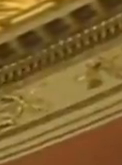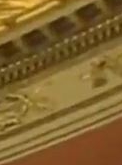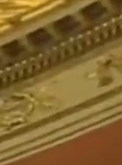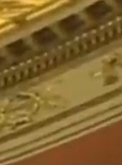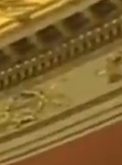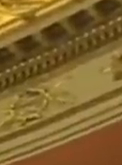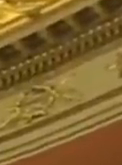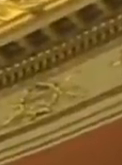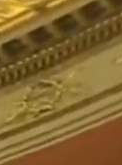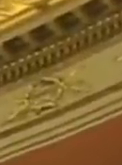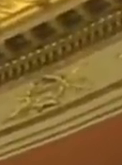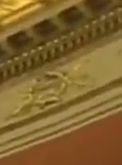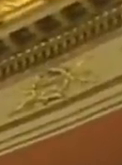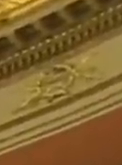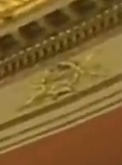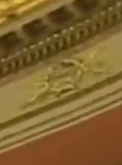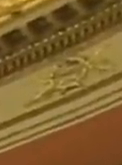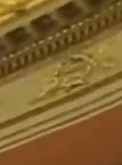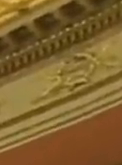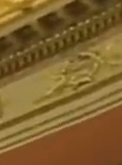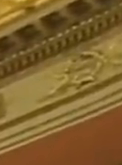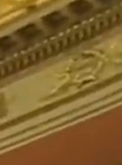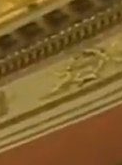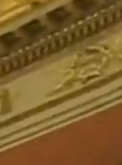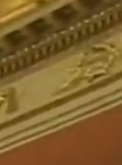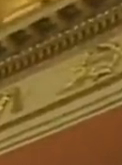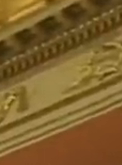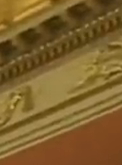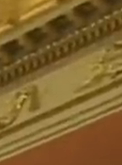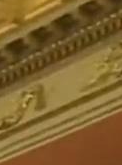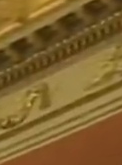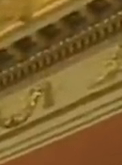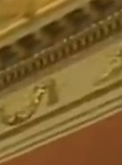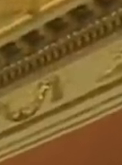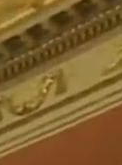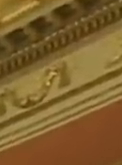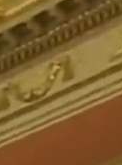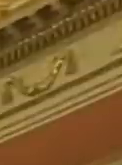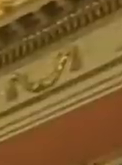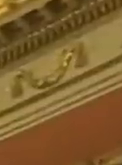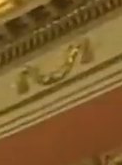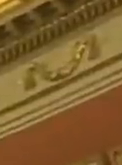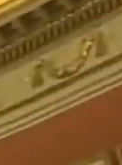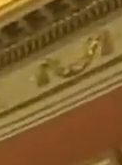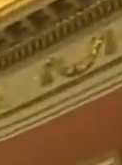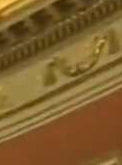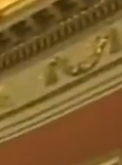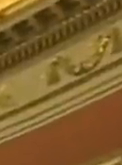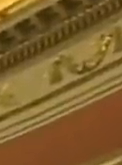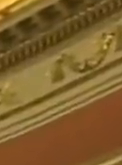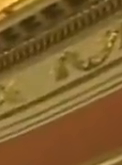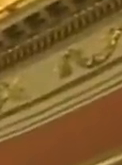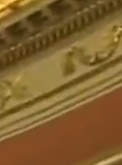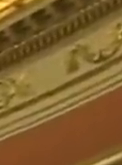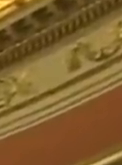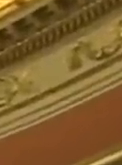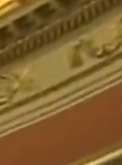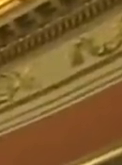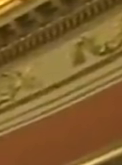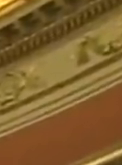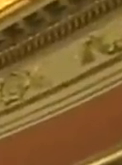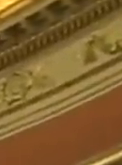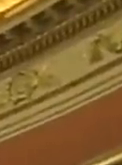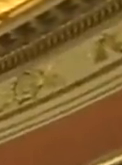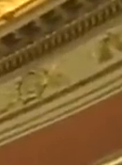la creación literaria y artística, con gran compromiso político y revolucionario con la patria. Era un militante de la vida,